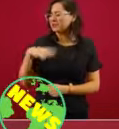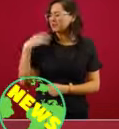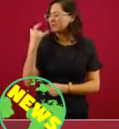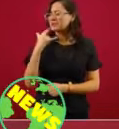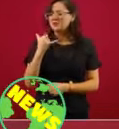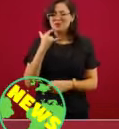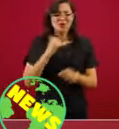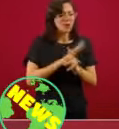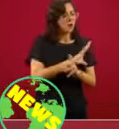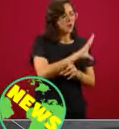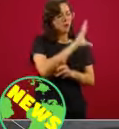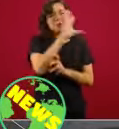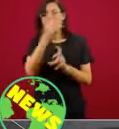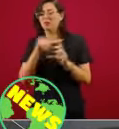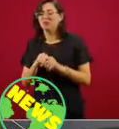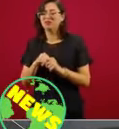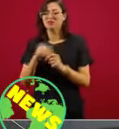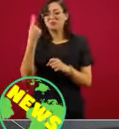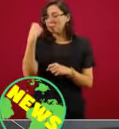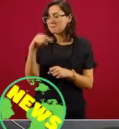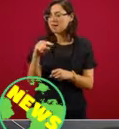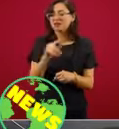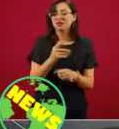falte lo